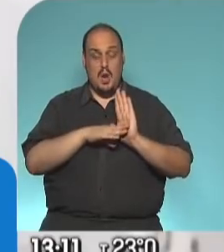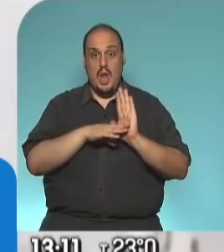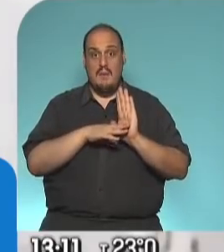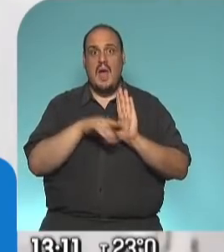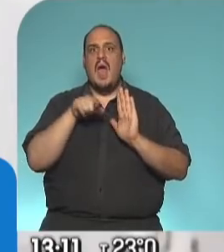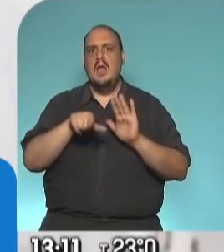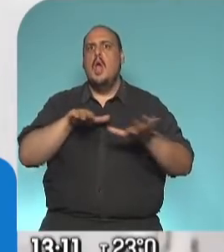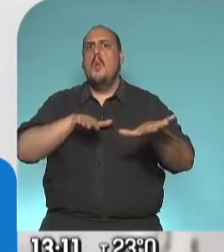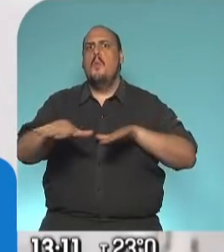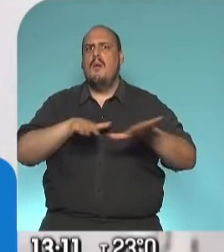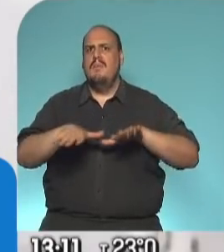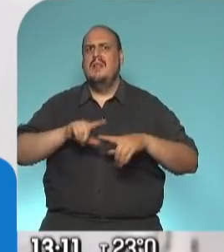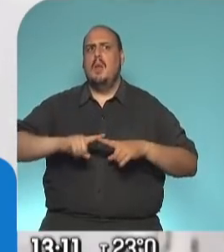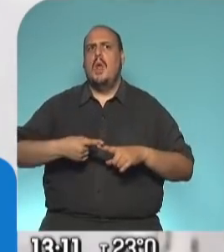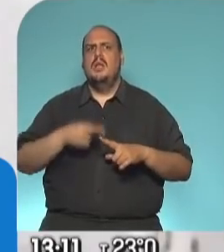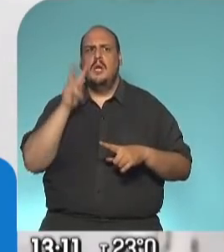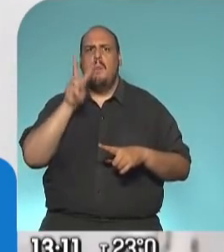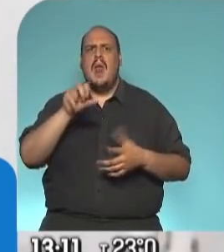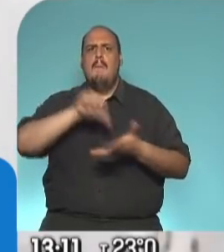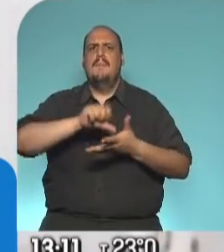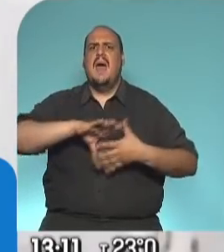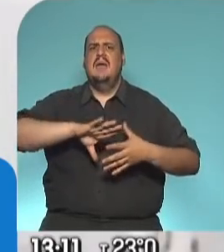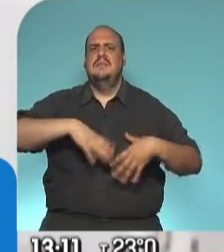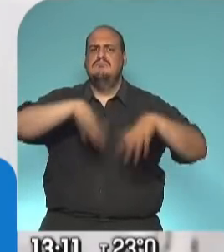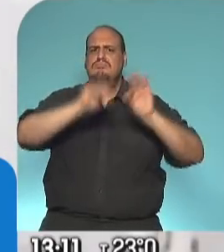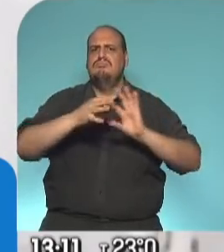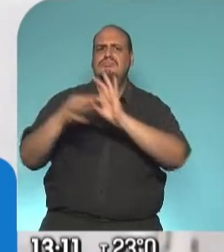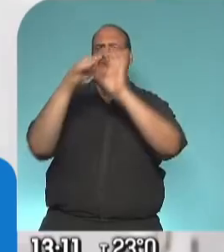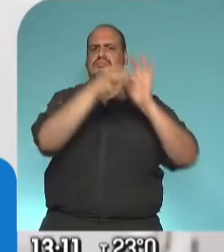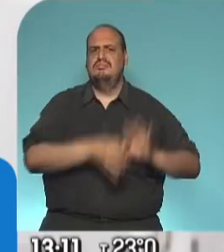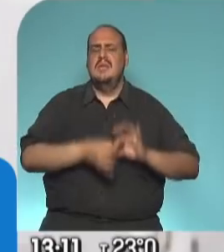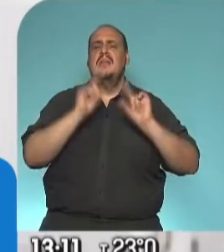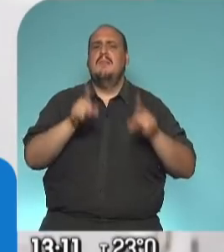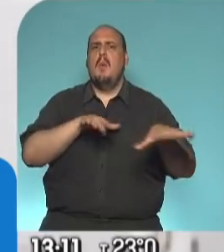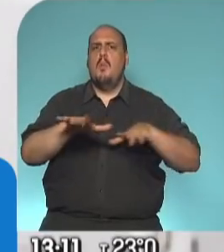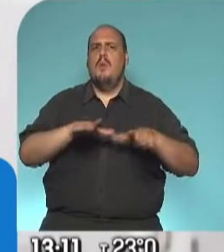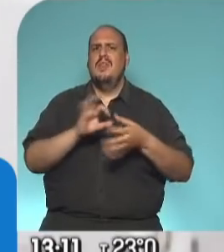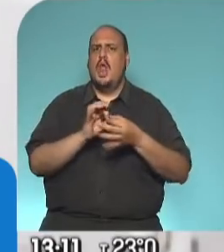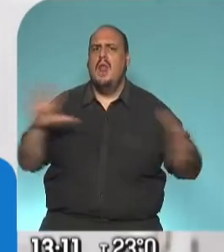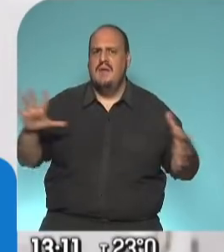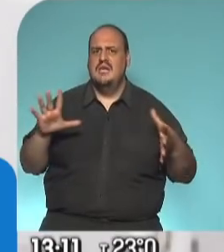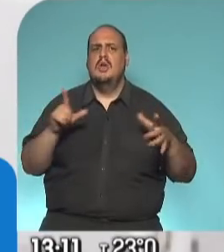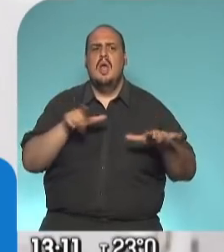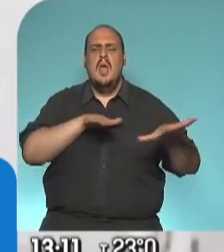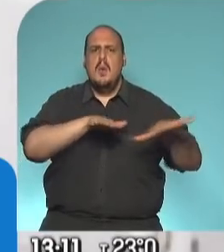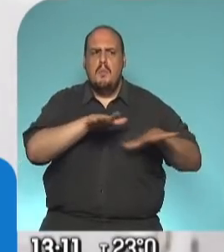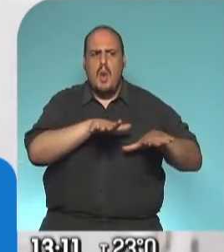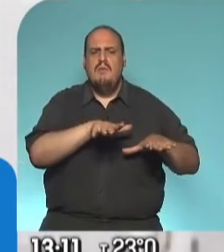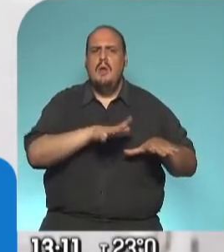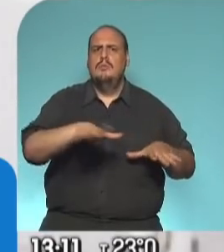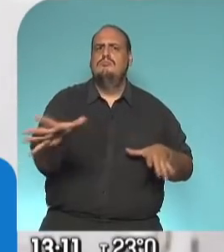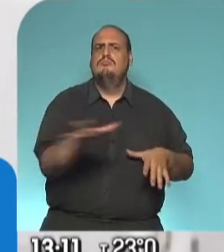movimiento político que tiene visión de país, con un movimiento político de liberación y con un programa del pueblo. Un programa del